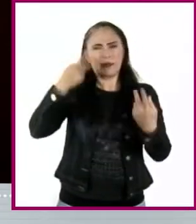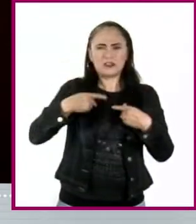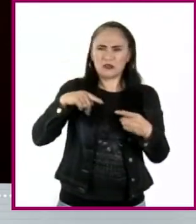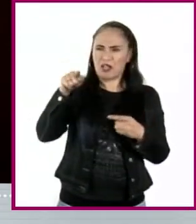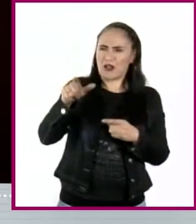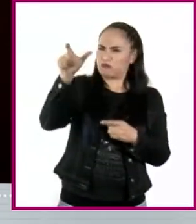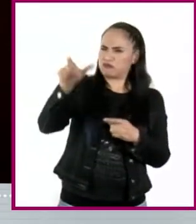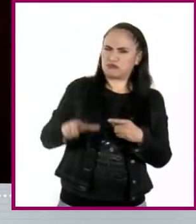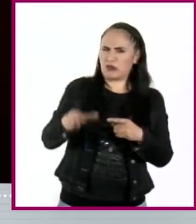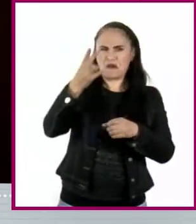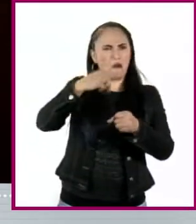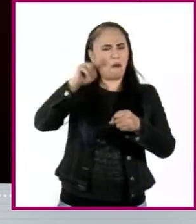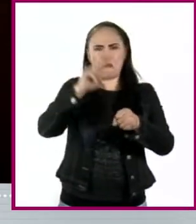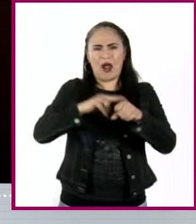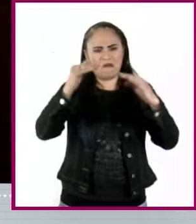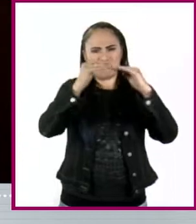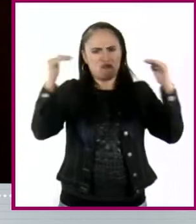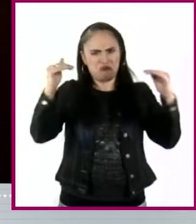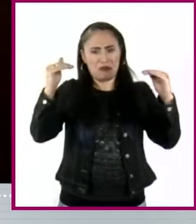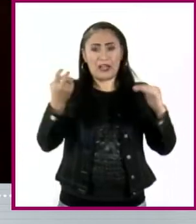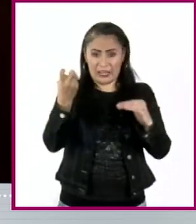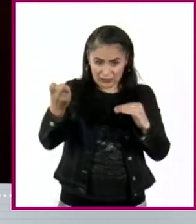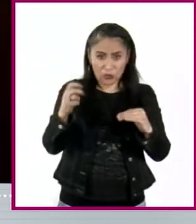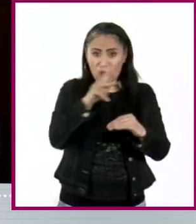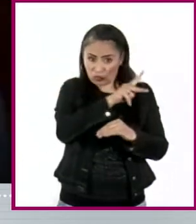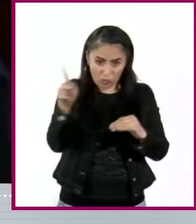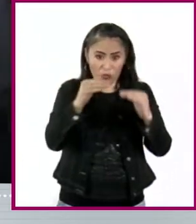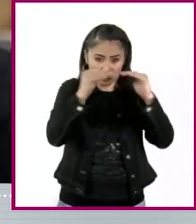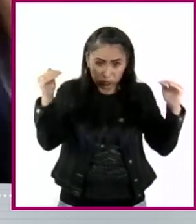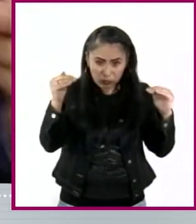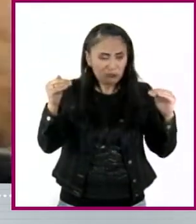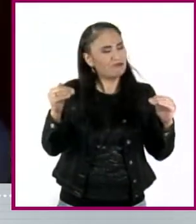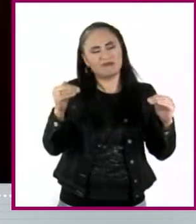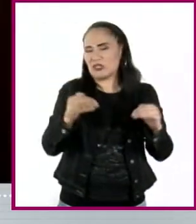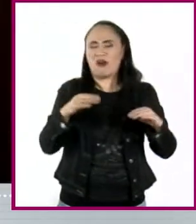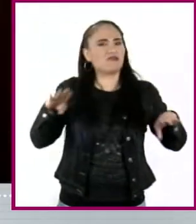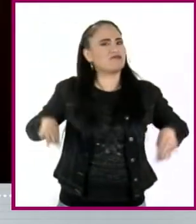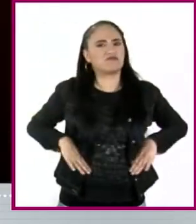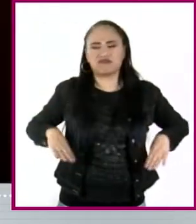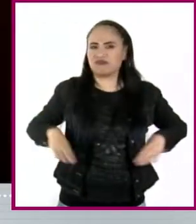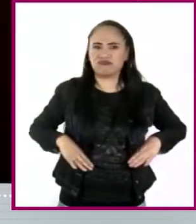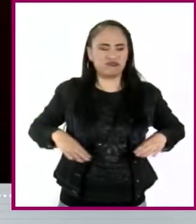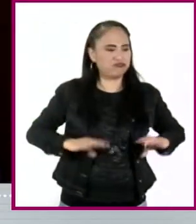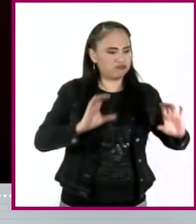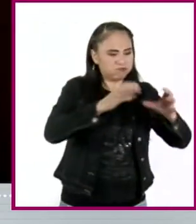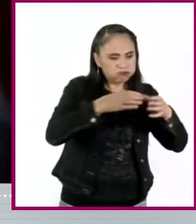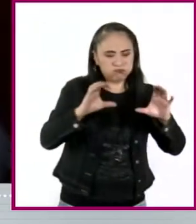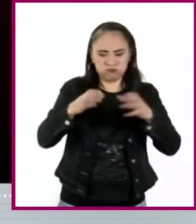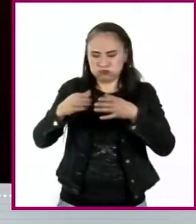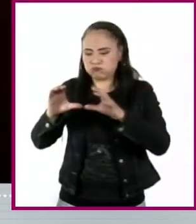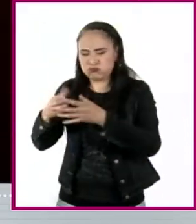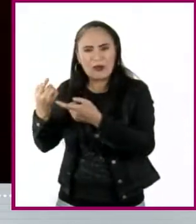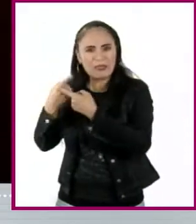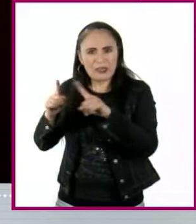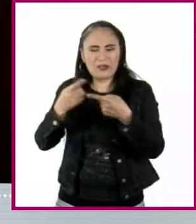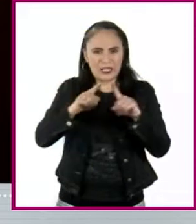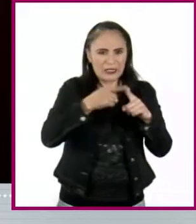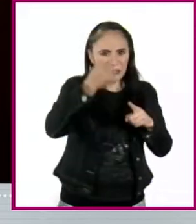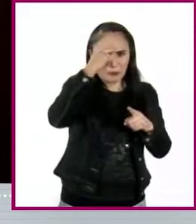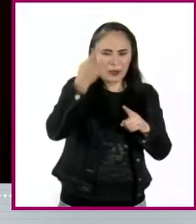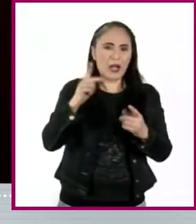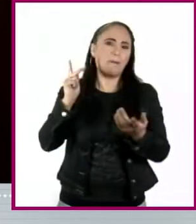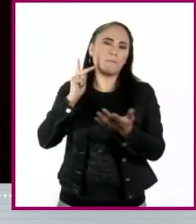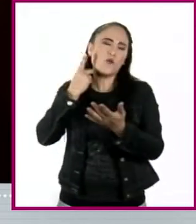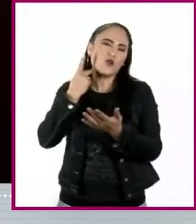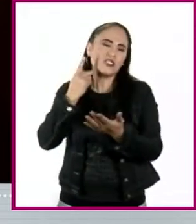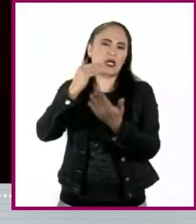estándar y no es cierto. Hay que conocer las realidades de las diversidades que integran a una sociedad para tener políticas públicas integrales.